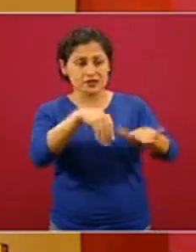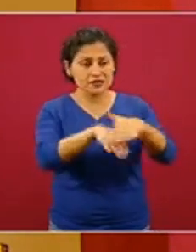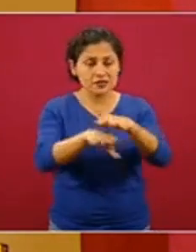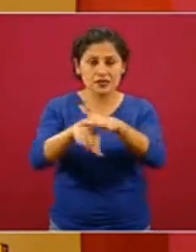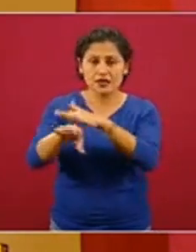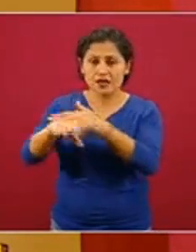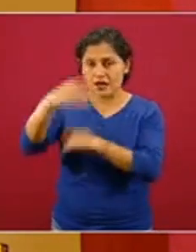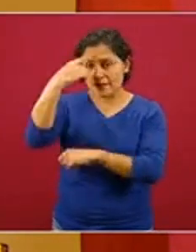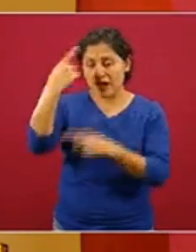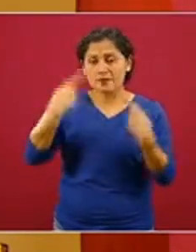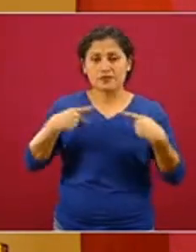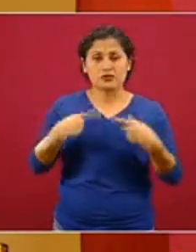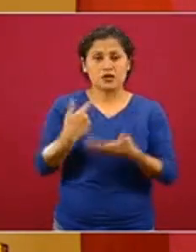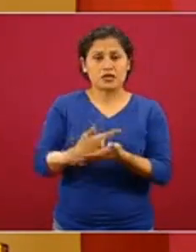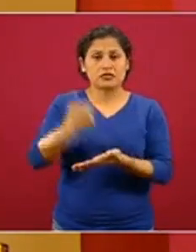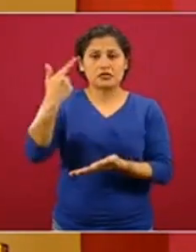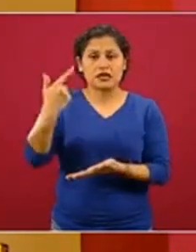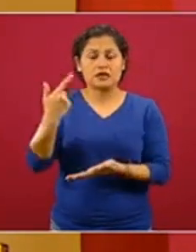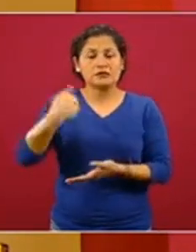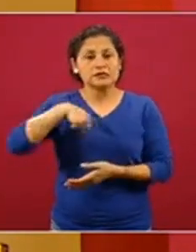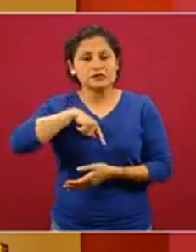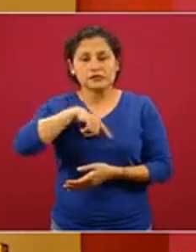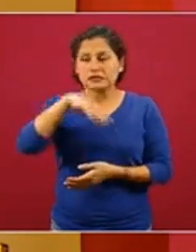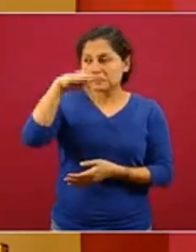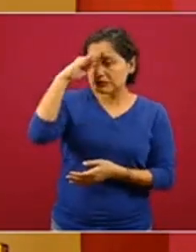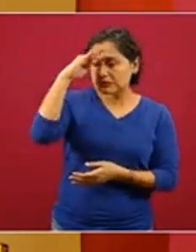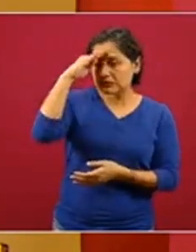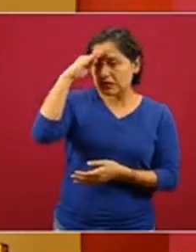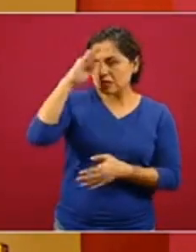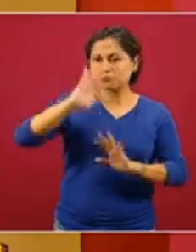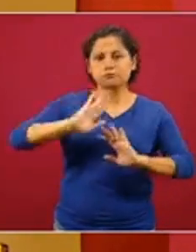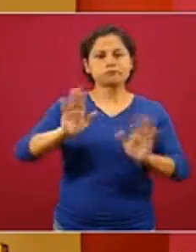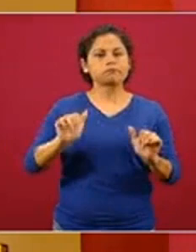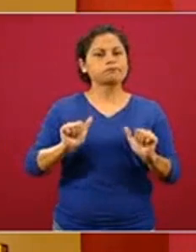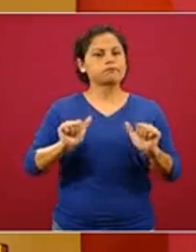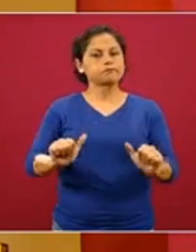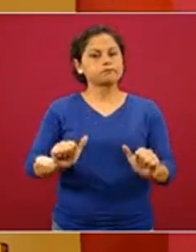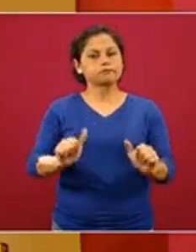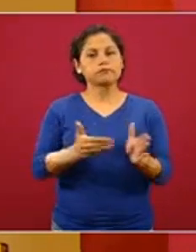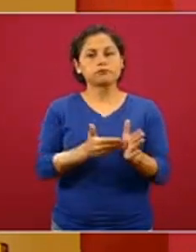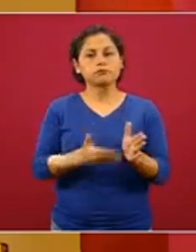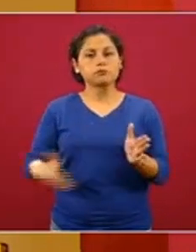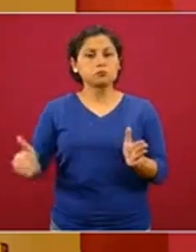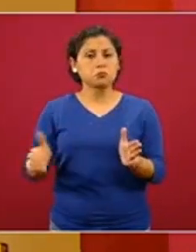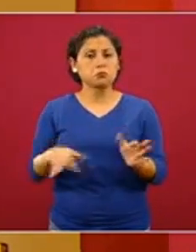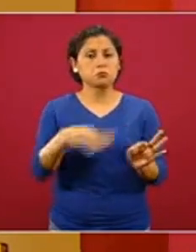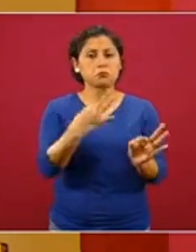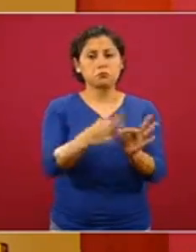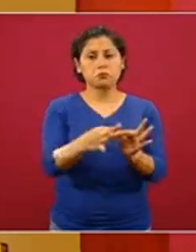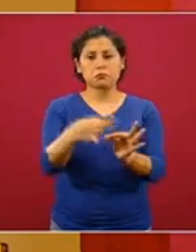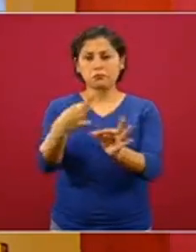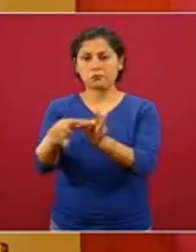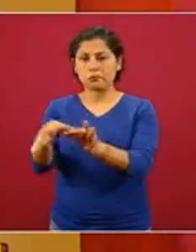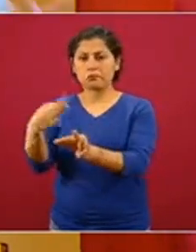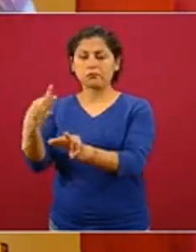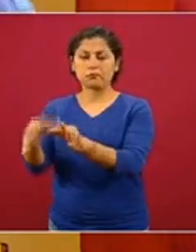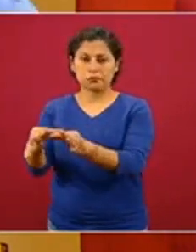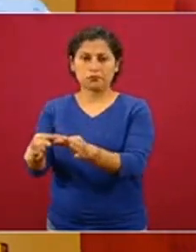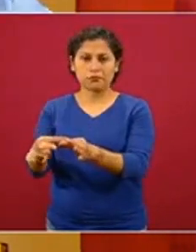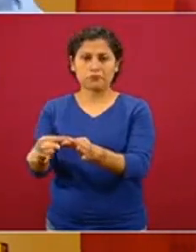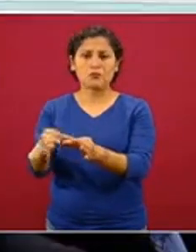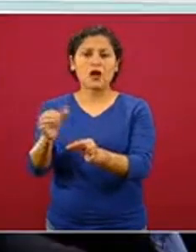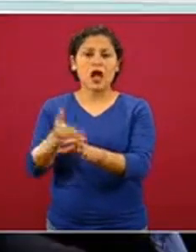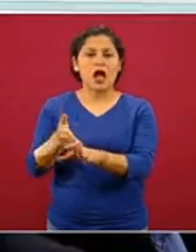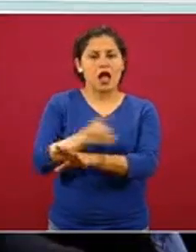en un mismo día, no superó afortunadamente lo que fue el resultado de la intervención y